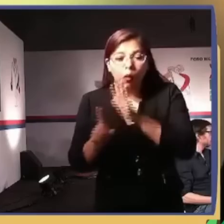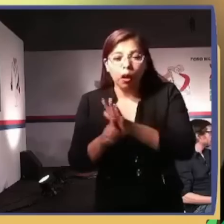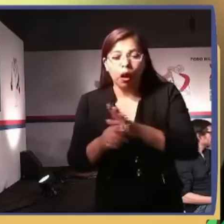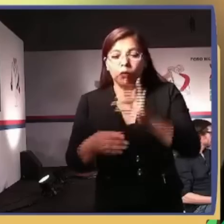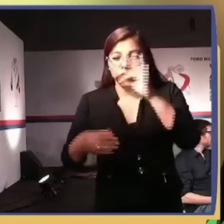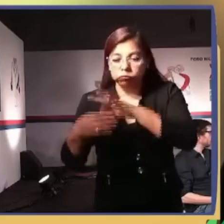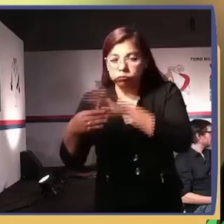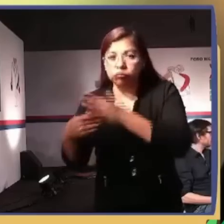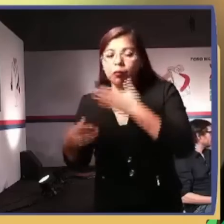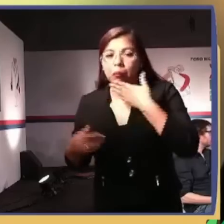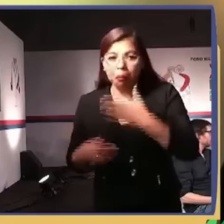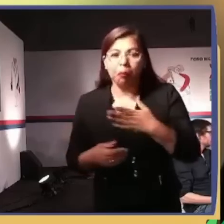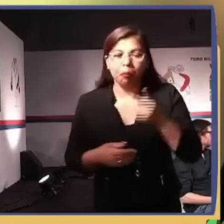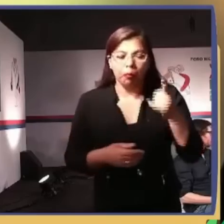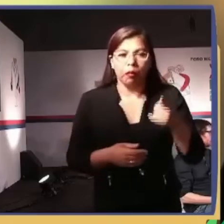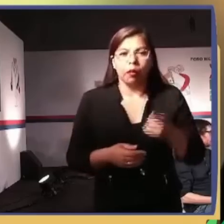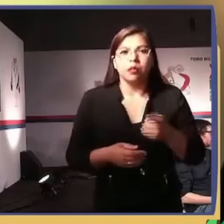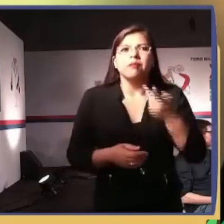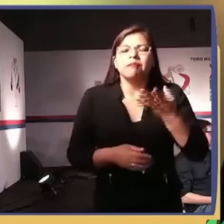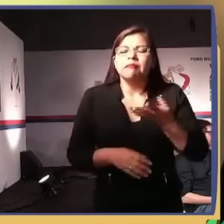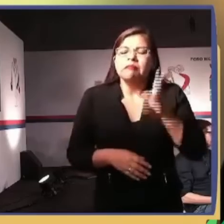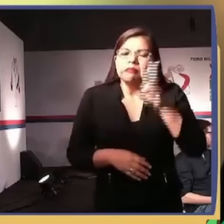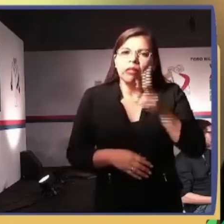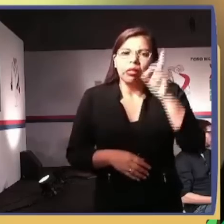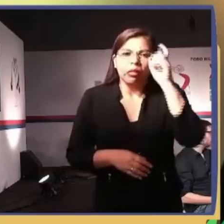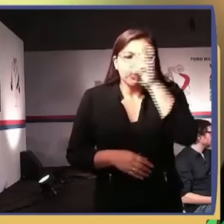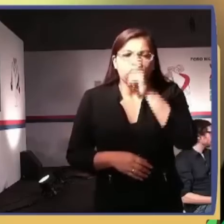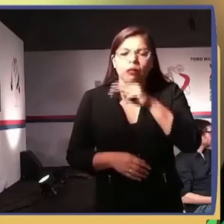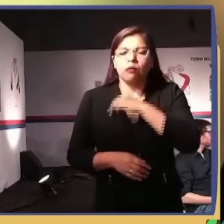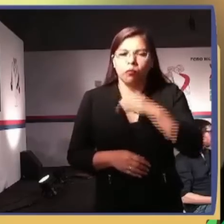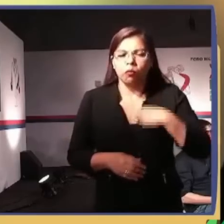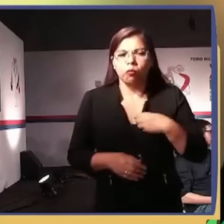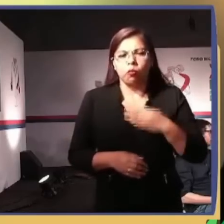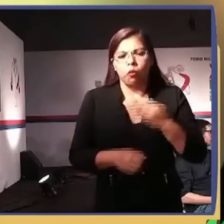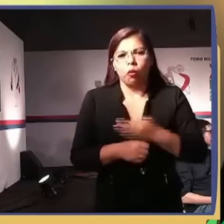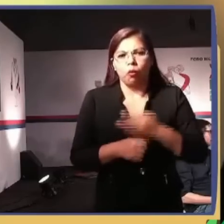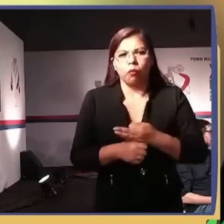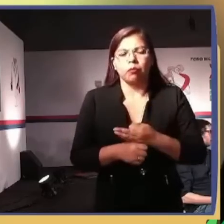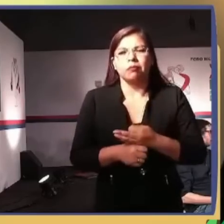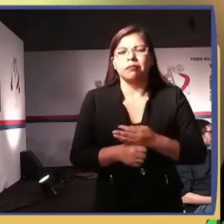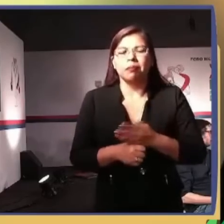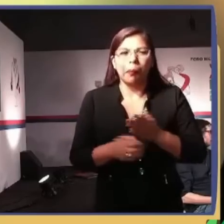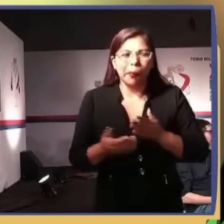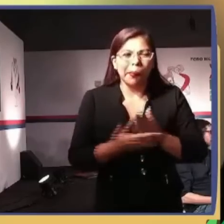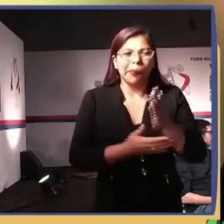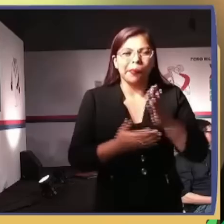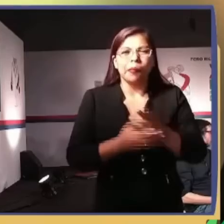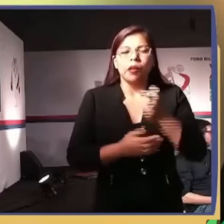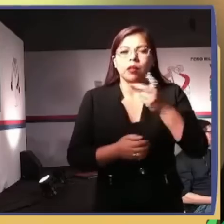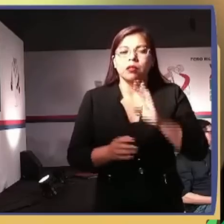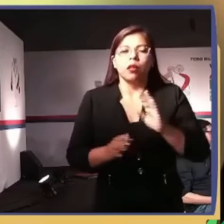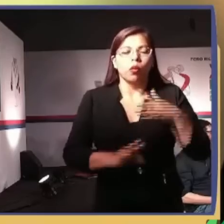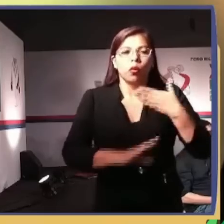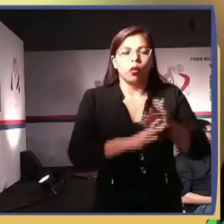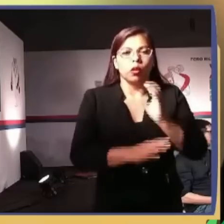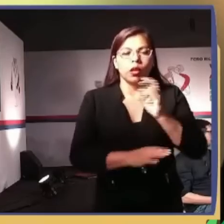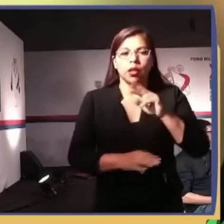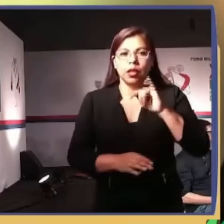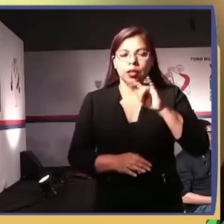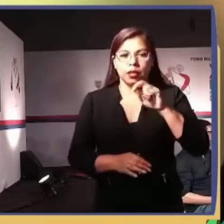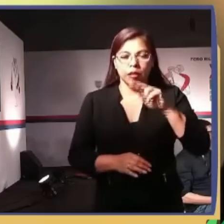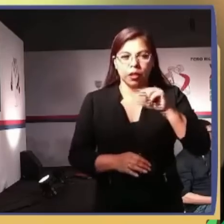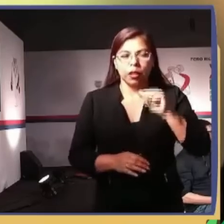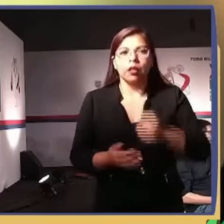las enormes dificultades que hoy estamos atravesando. Esa pistola apuntada contra Cristina es la expresión de